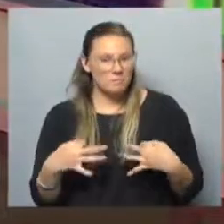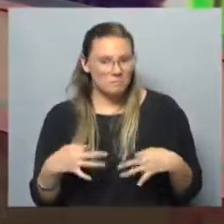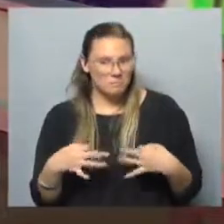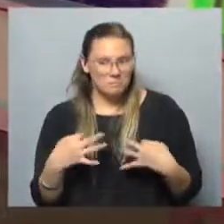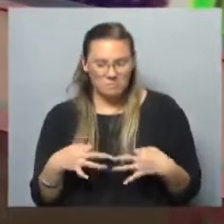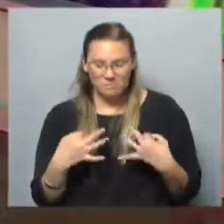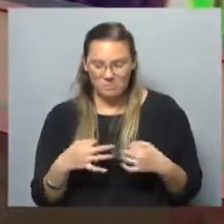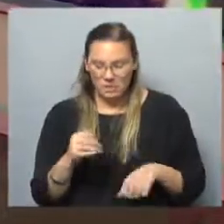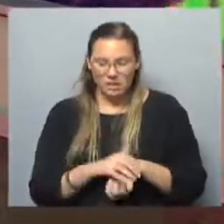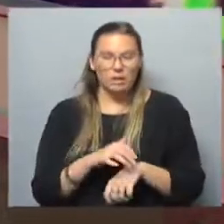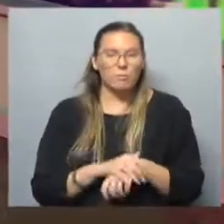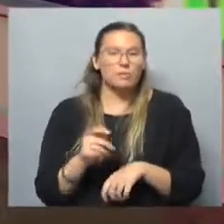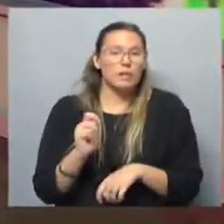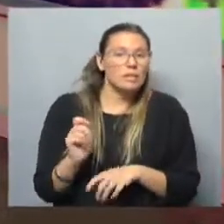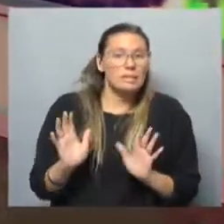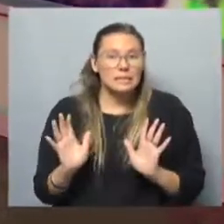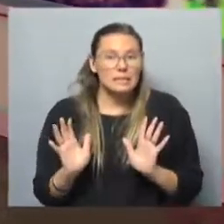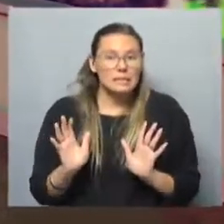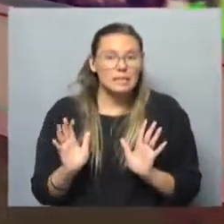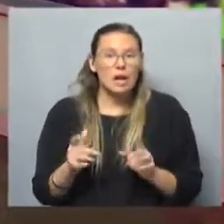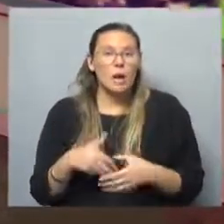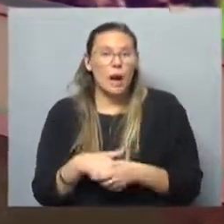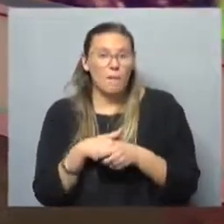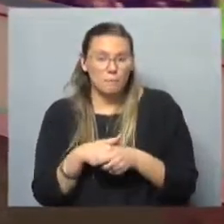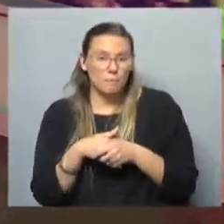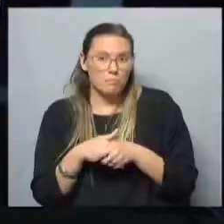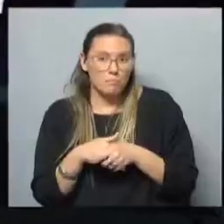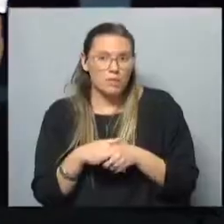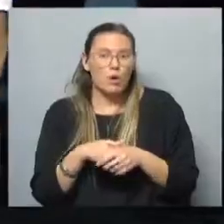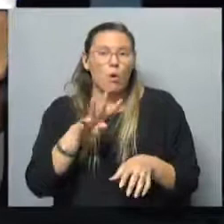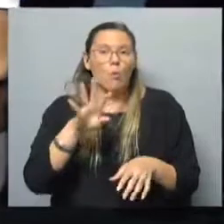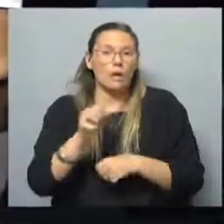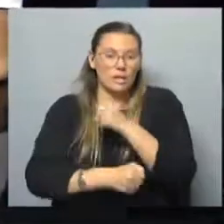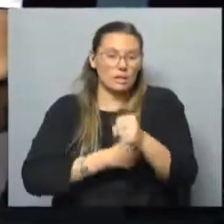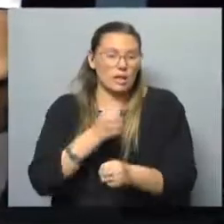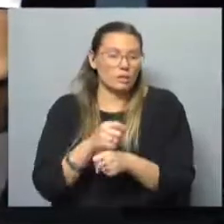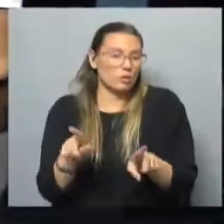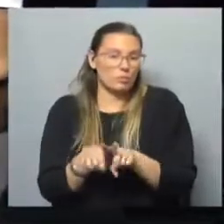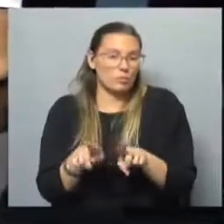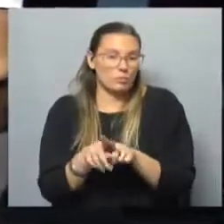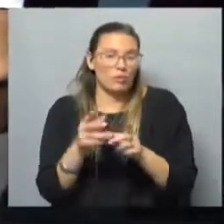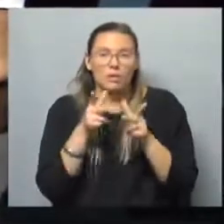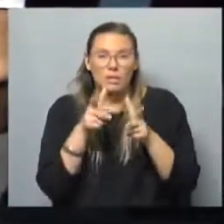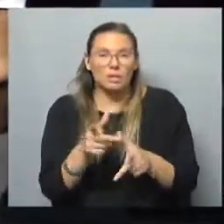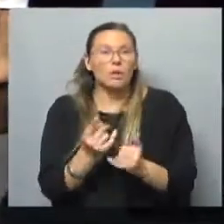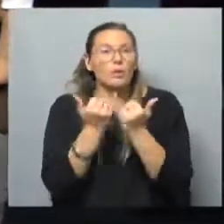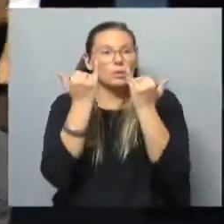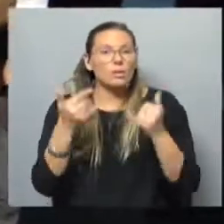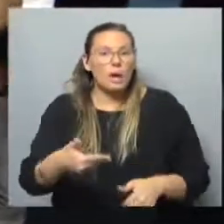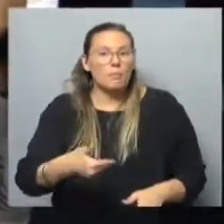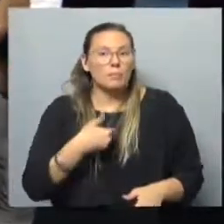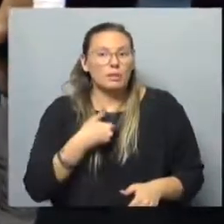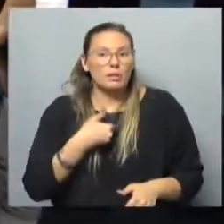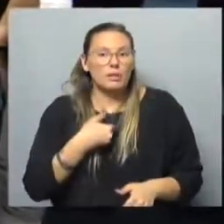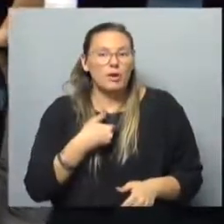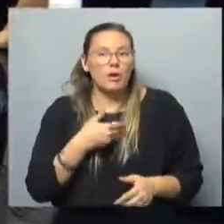Pasan la pelota. Sí, mi amigo de 40 años, como tú decís, que un día pidió para entrar